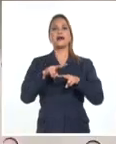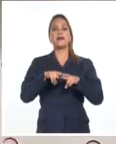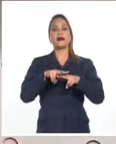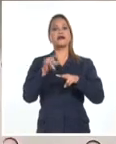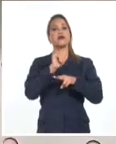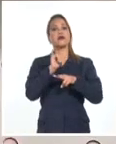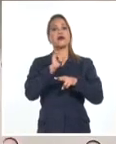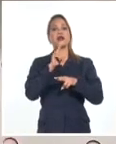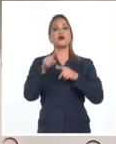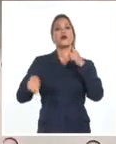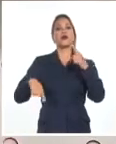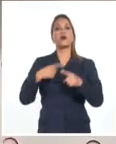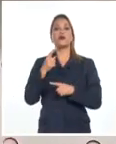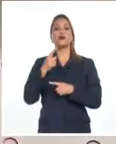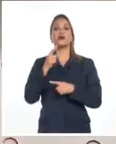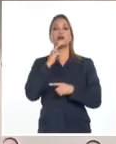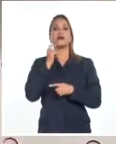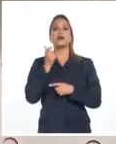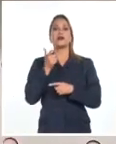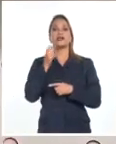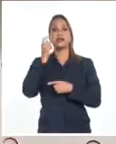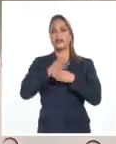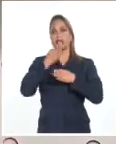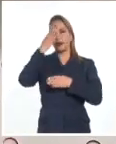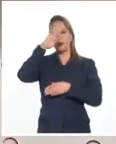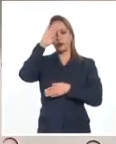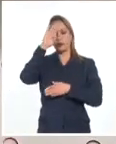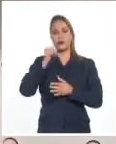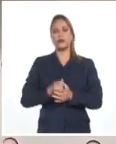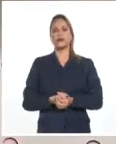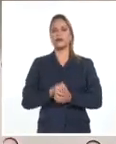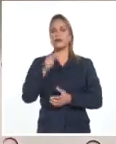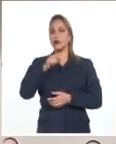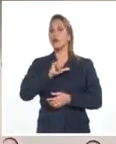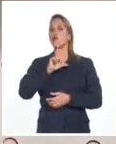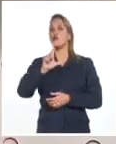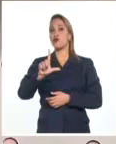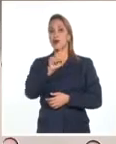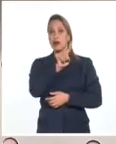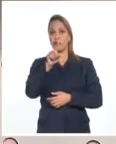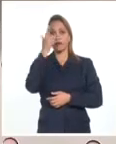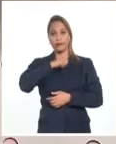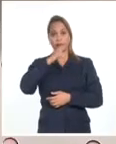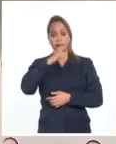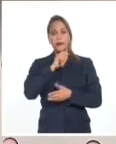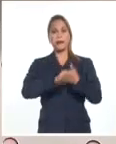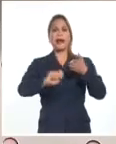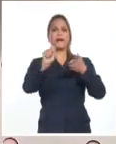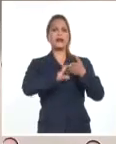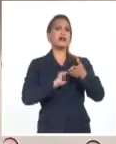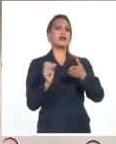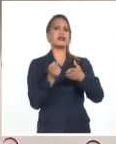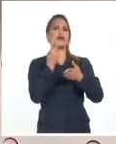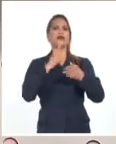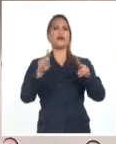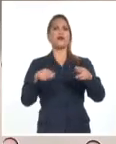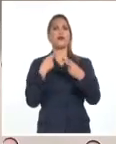Santiago 84-82. Para hoy lunes, 11 de abril, están planificados los segundos pleitos que